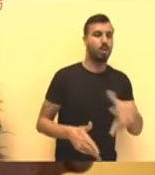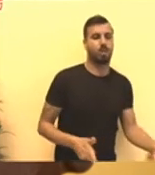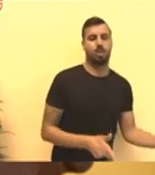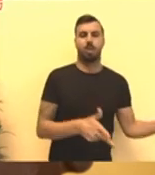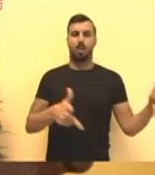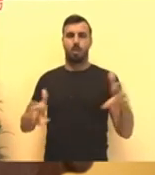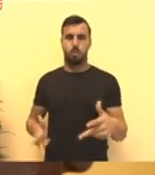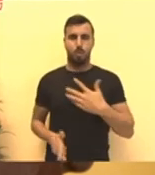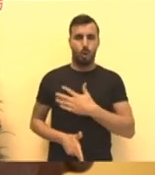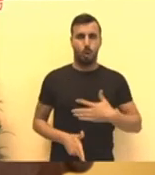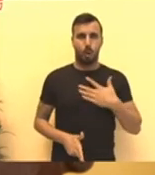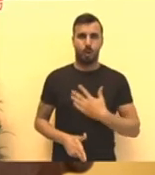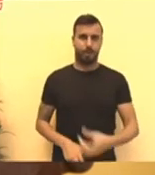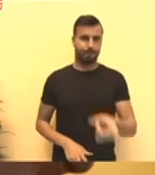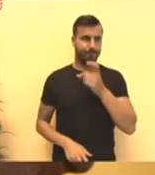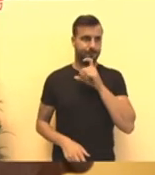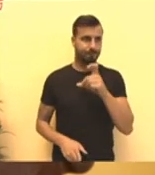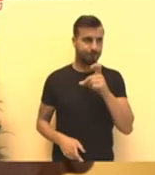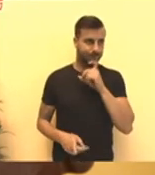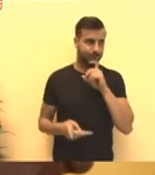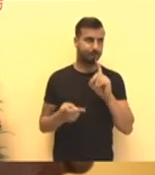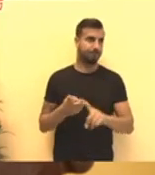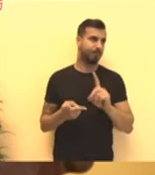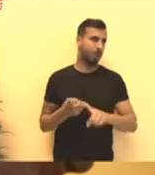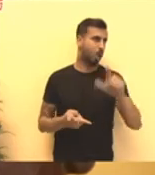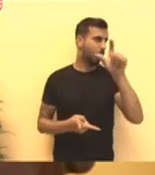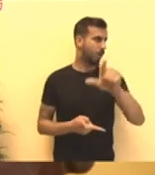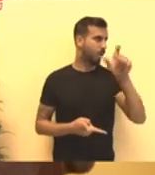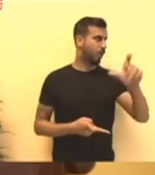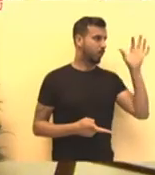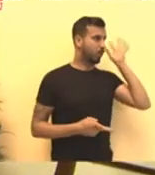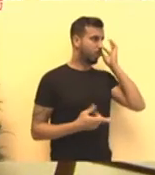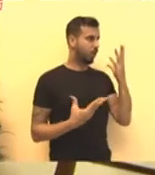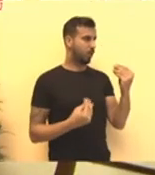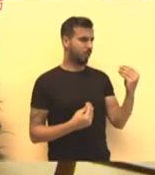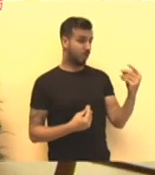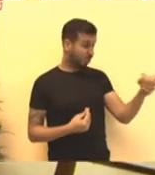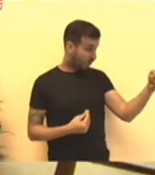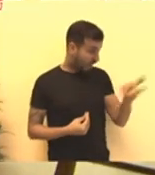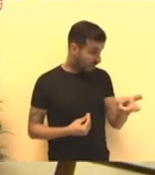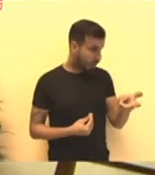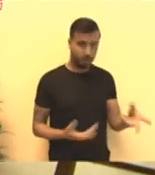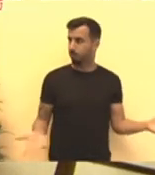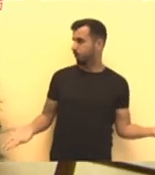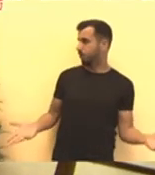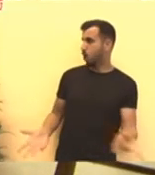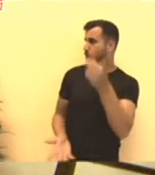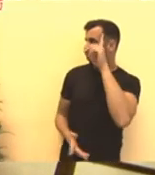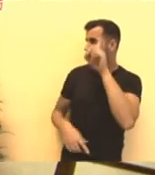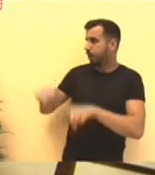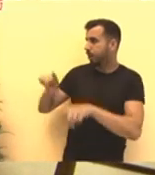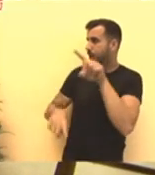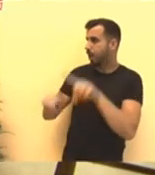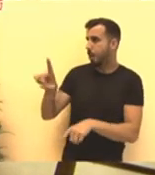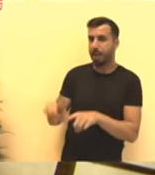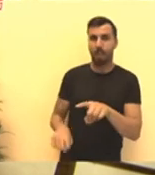ir, agüita. Después había mujeres que me decían, pero, hombre, ¿tú vas a venir? Yo, pues mira, no lo sé. Pues,